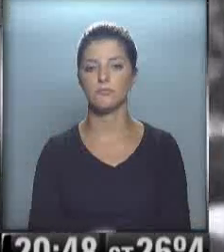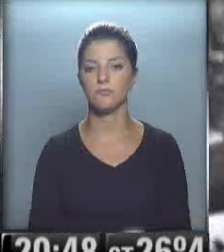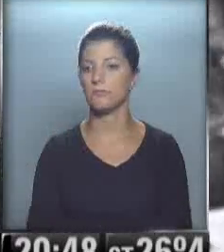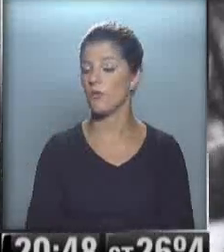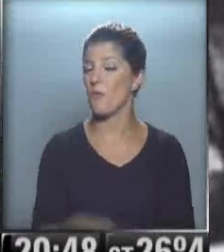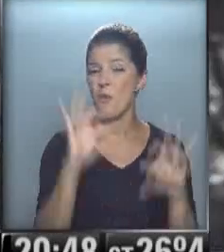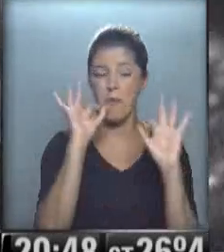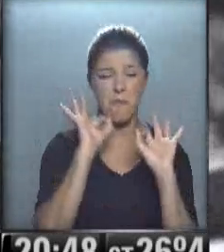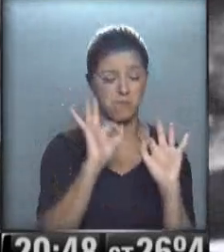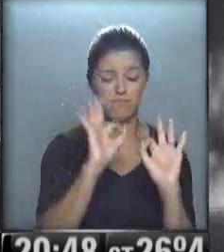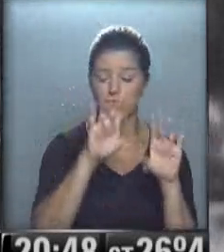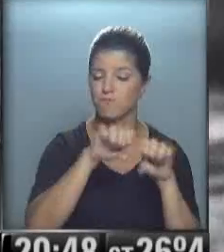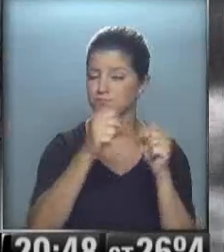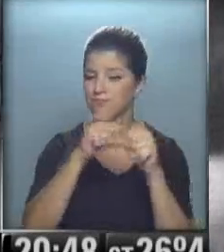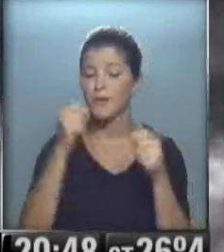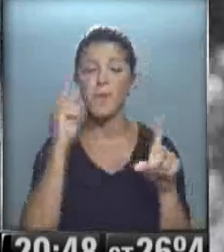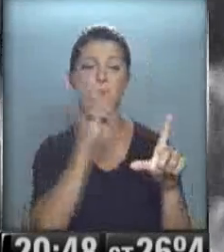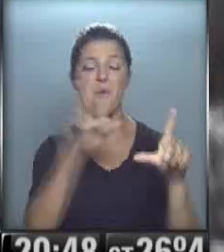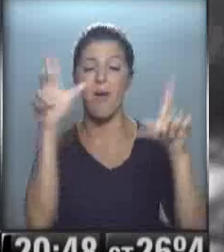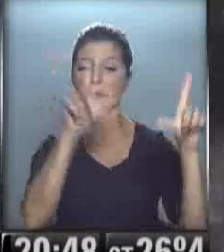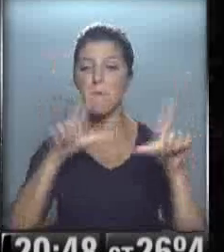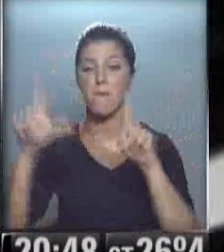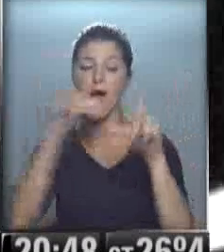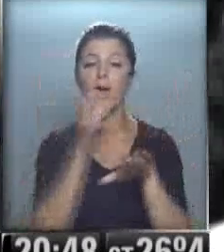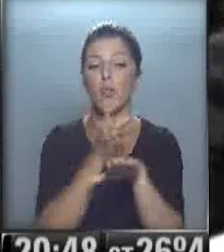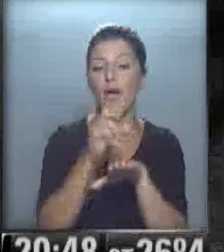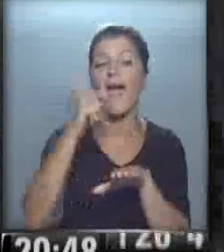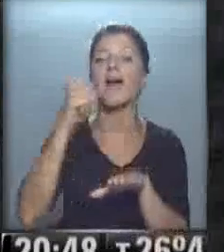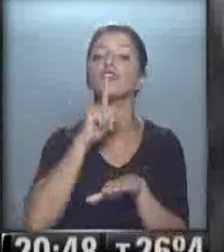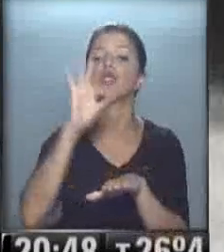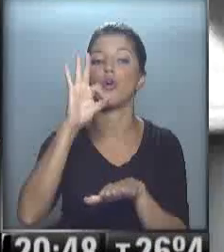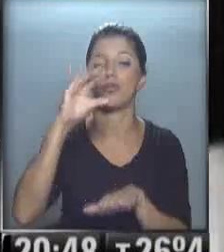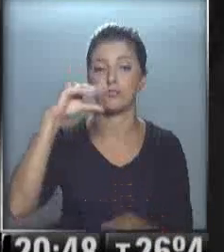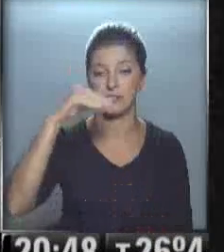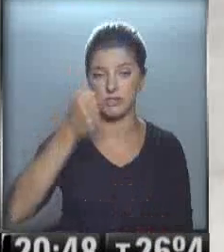Completamente destrozados. Son imágenes, como ven ahí, de la estación de Atocha.